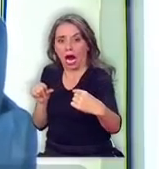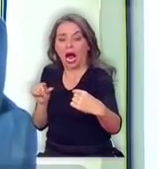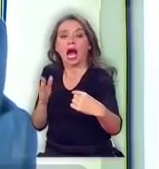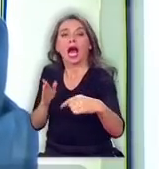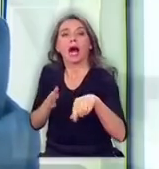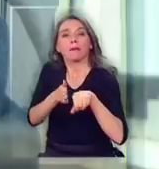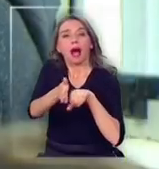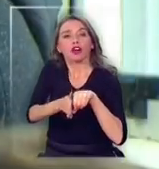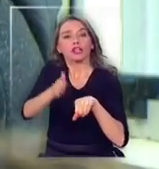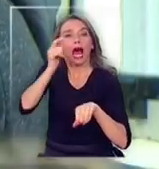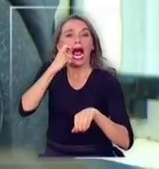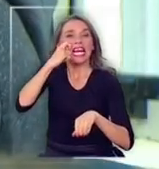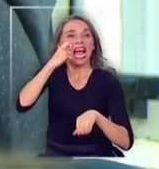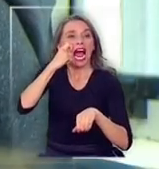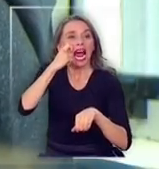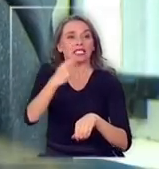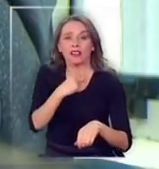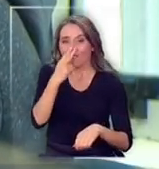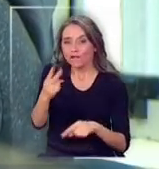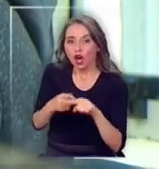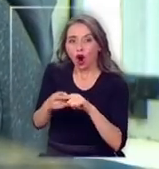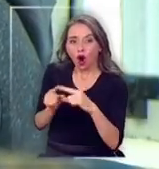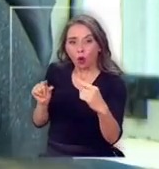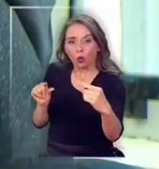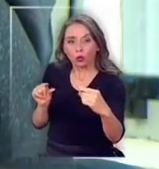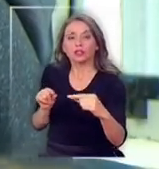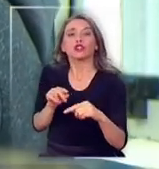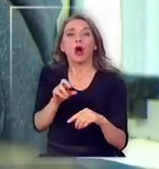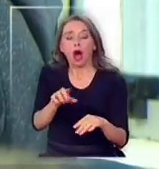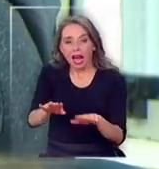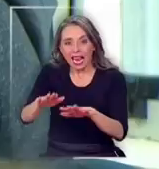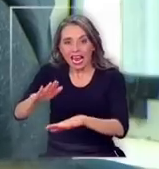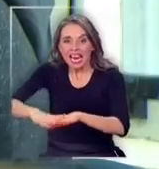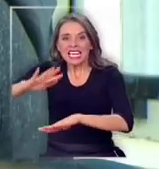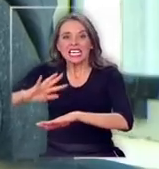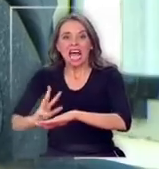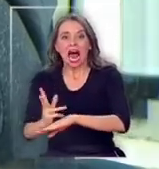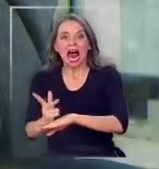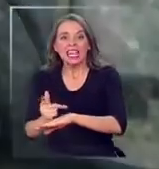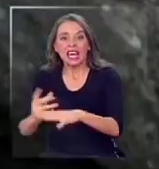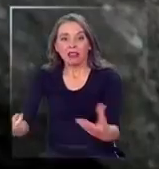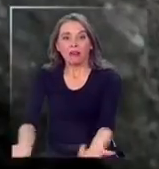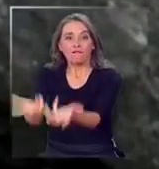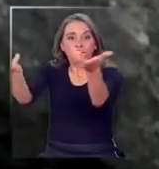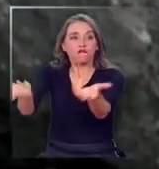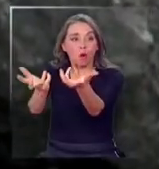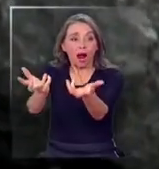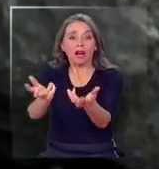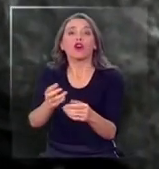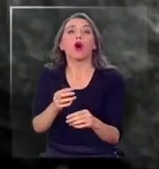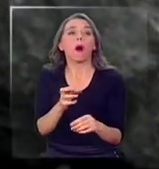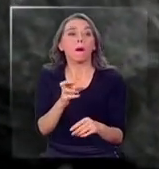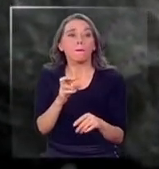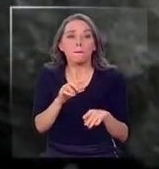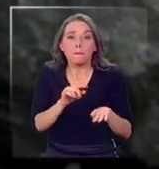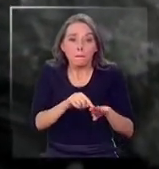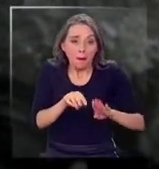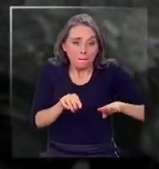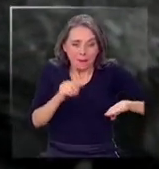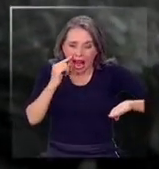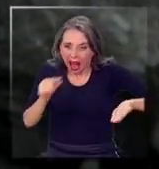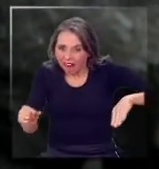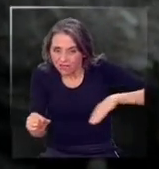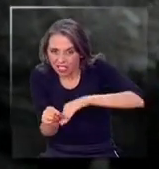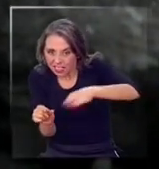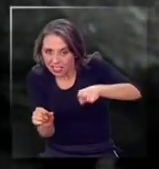tipo carnicero. Ese cuchillo nosotros lo vimos, lo movimos con los pies, estaba caliente porque estaba encendida la fogata aún. Le